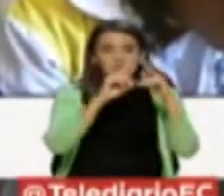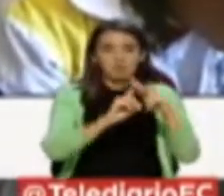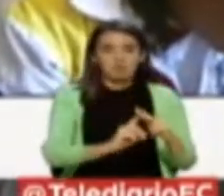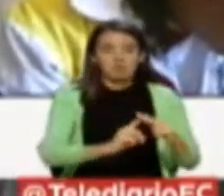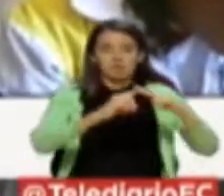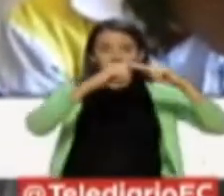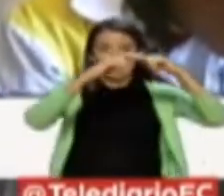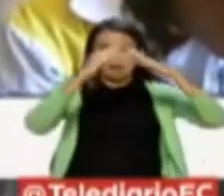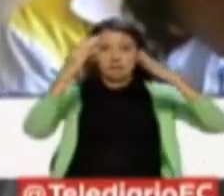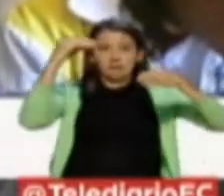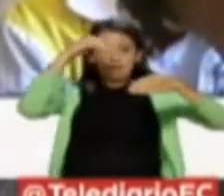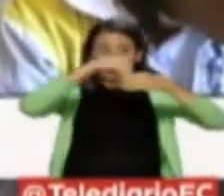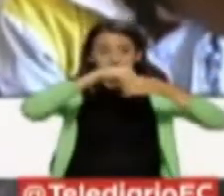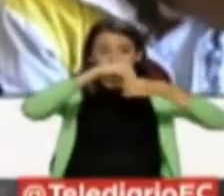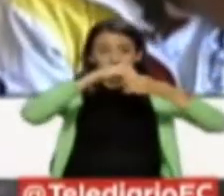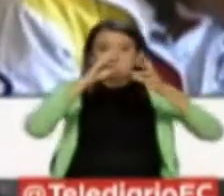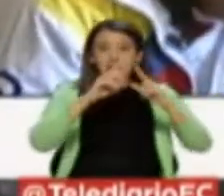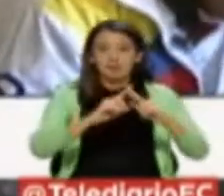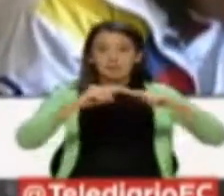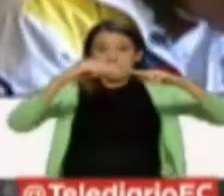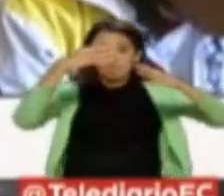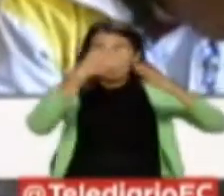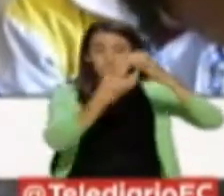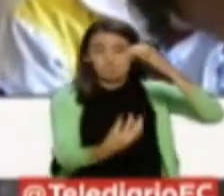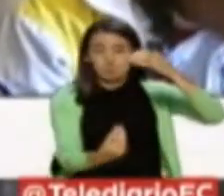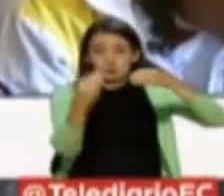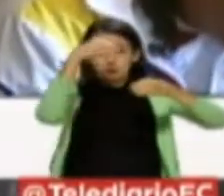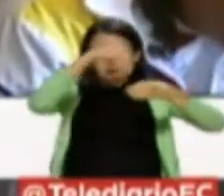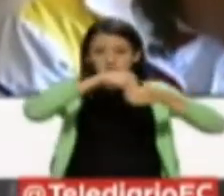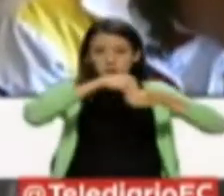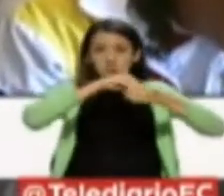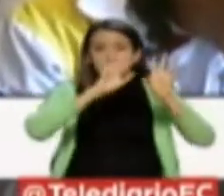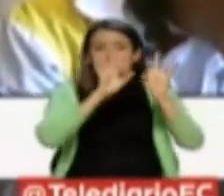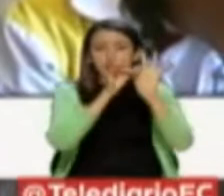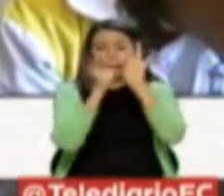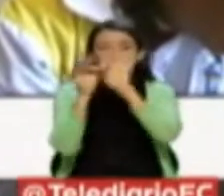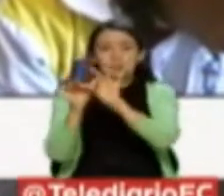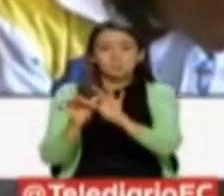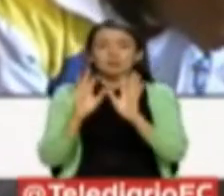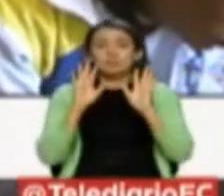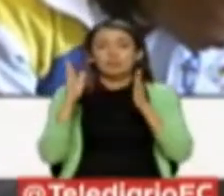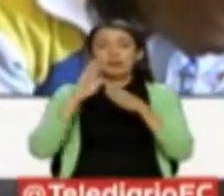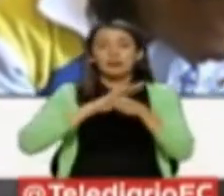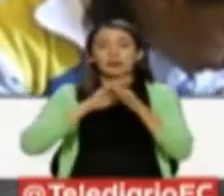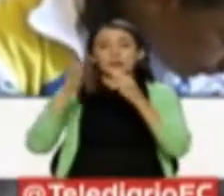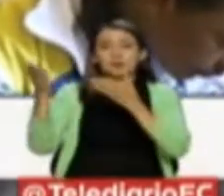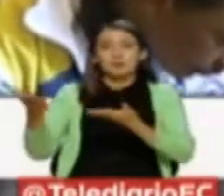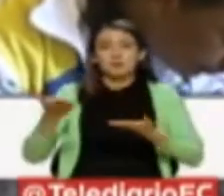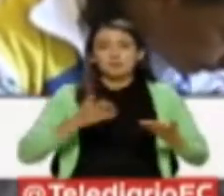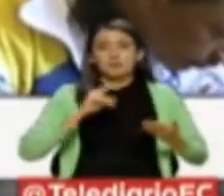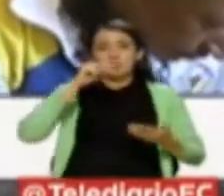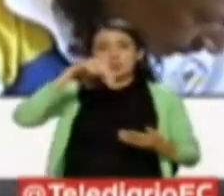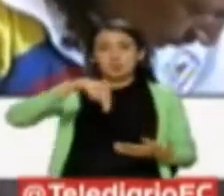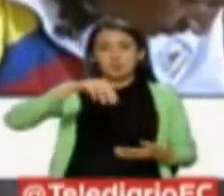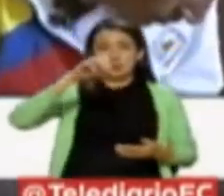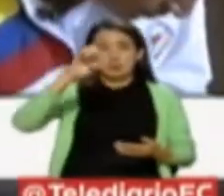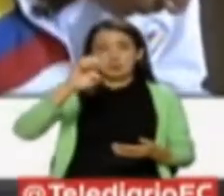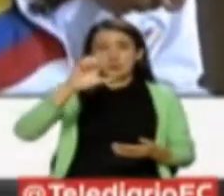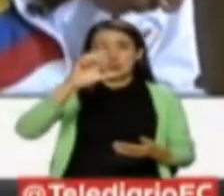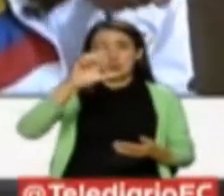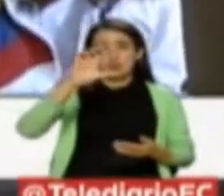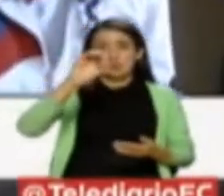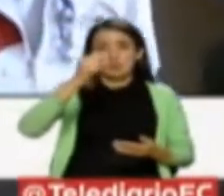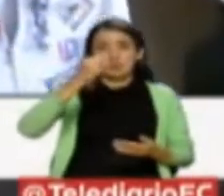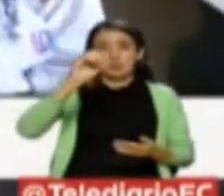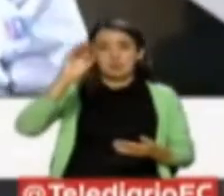es un arte muy particular, como se mencionó anteriormente, se llama arte fino, y nuestro invitado en esta mañana es Nelson Gansino.